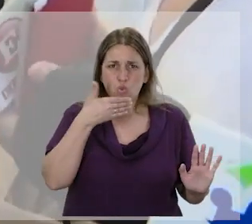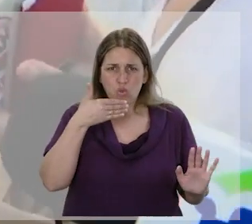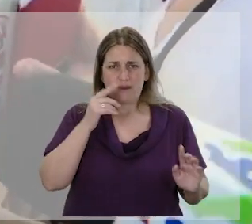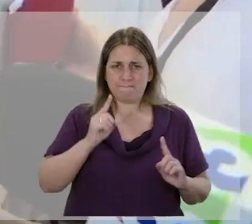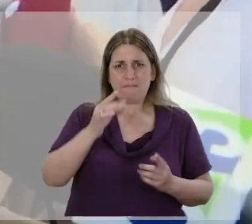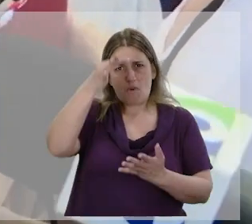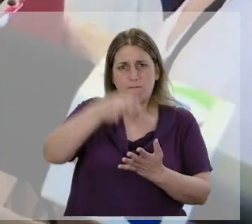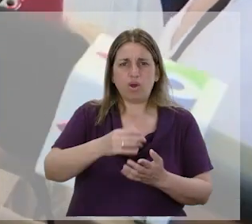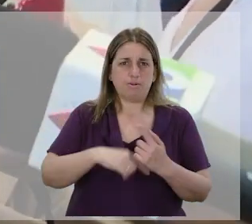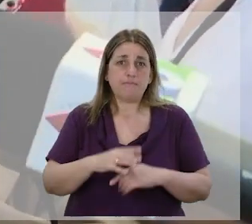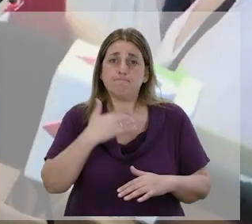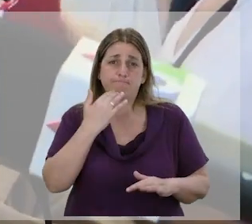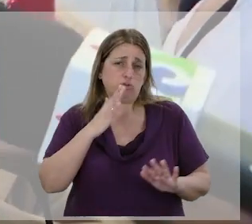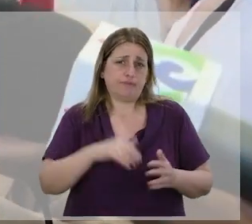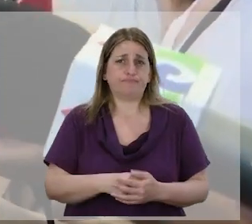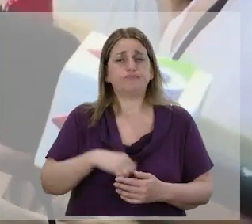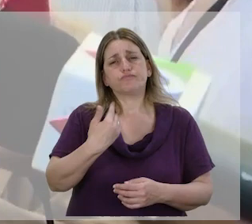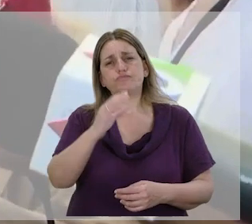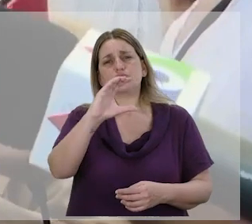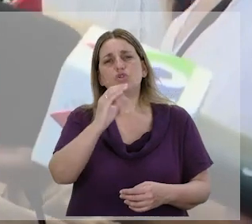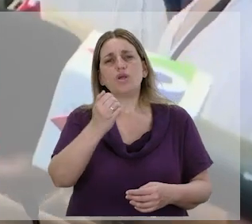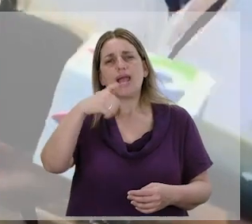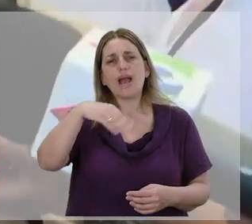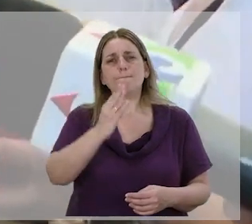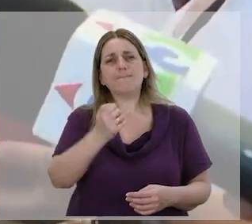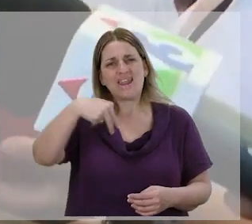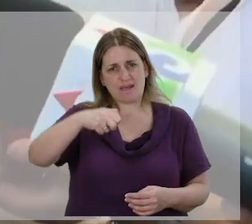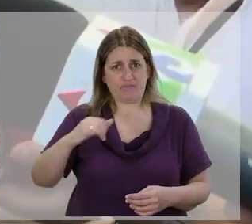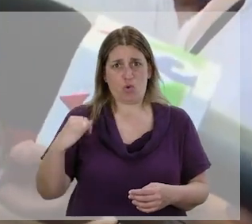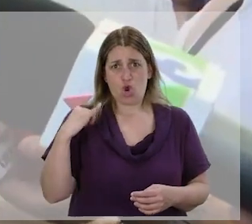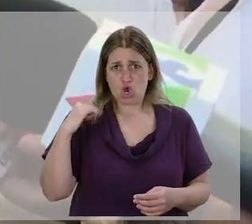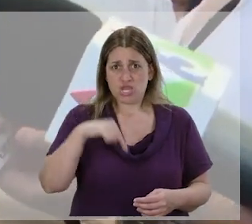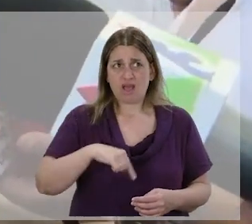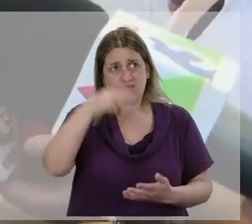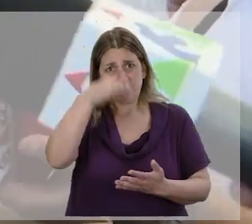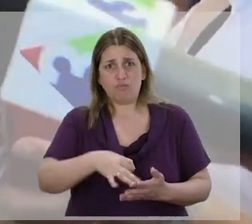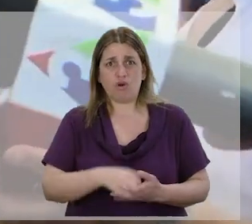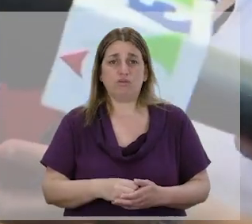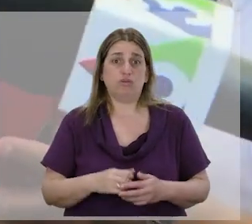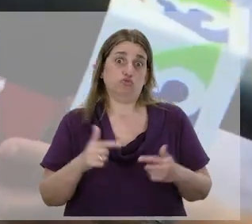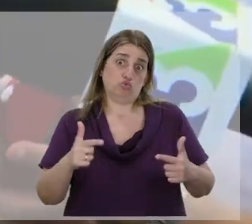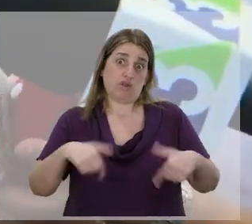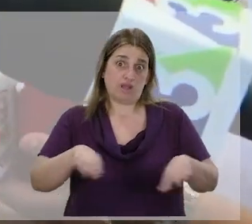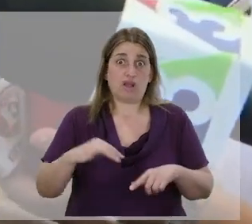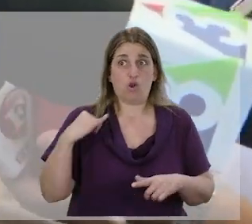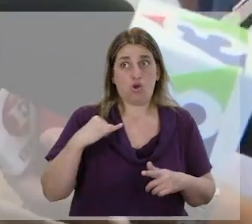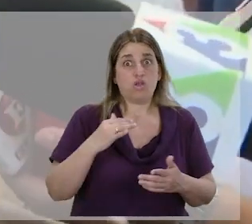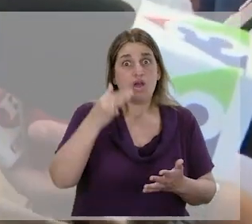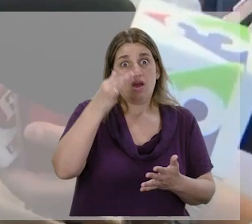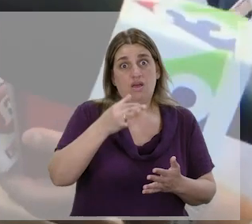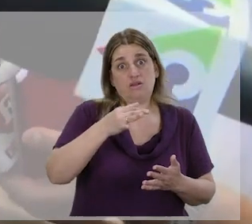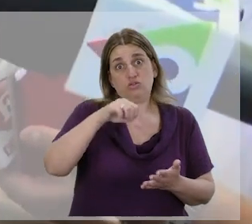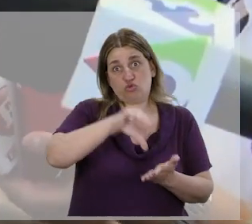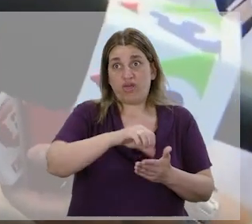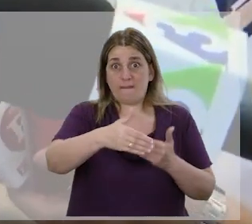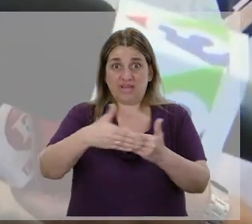Bueno, yo estaba en la duda si había cajero o no en Miguelete, ayer estaba pensando. Pero no sé, Campana, piensa en cualquier lugar de Colonia. Y lo que Colonia